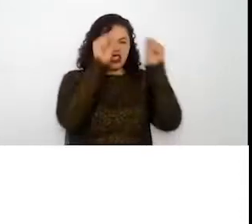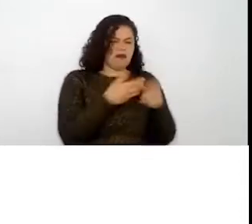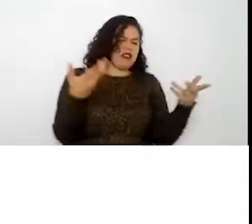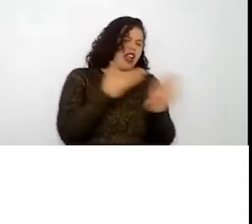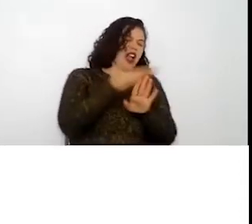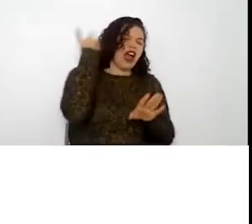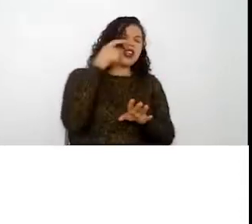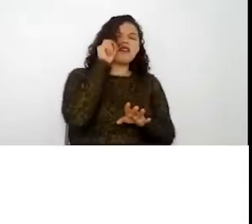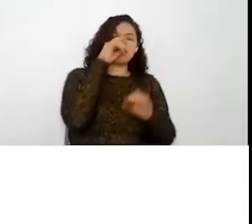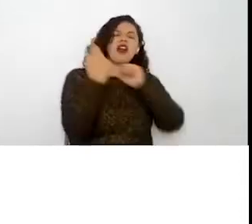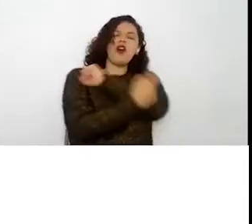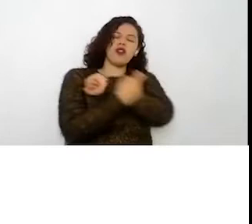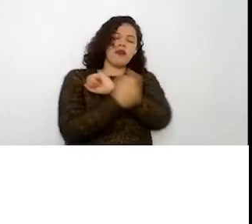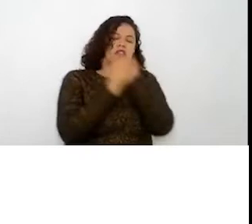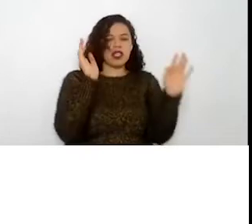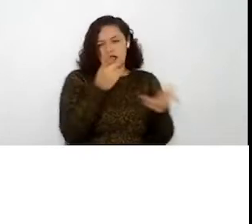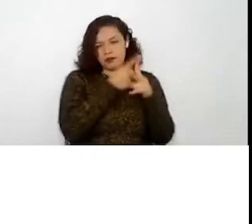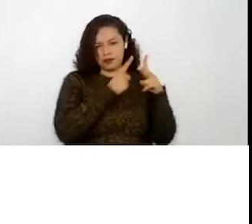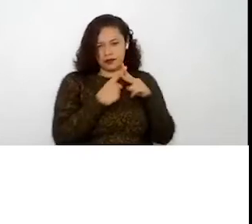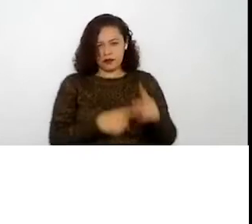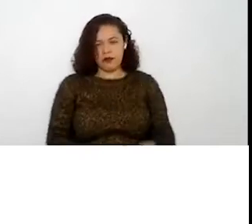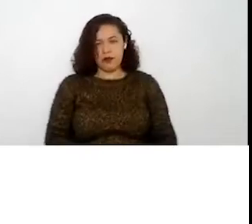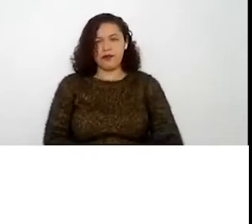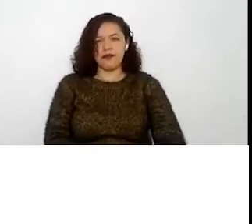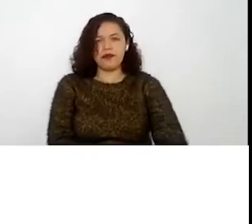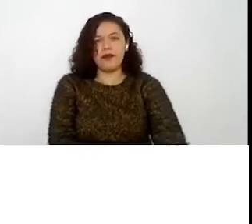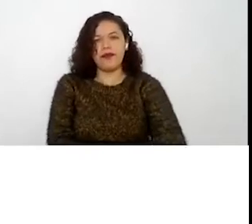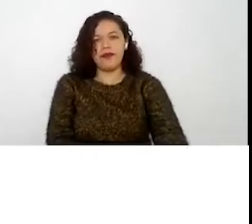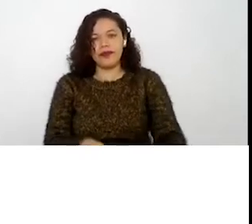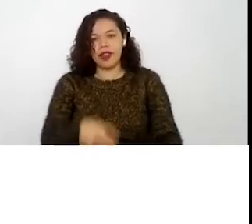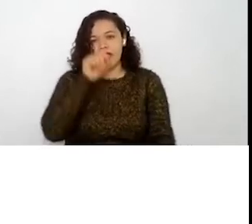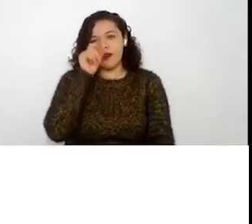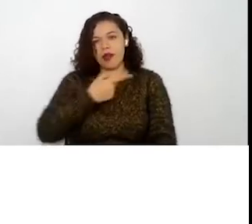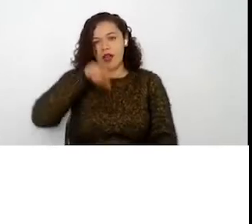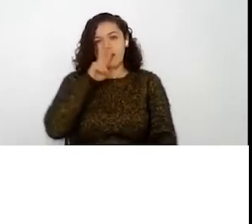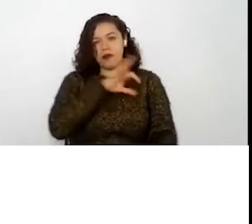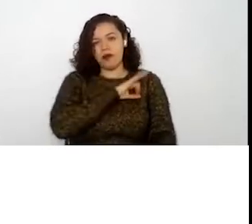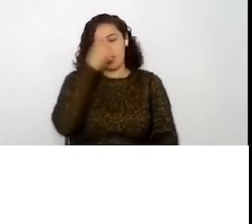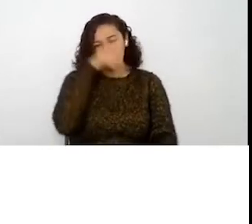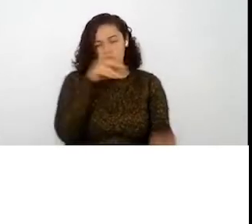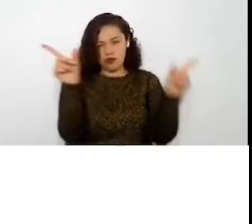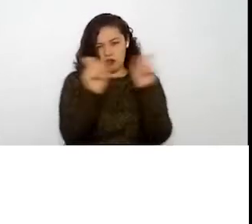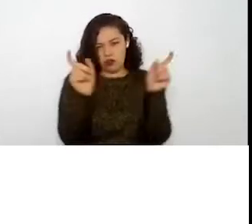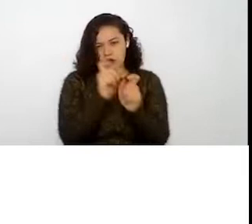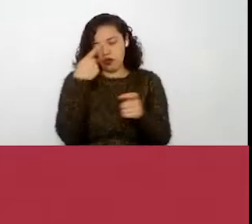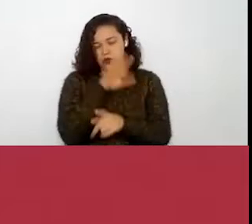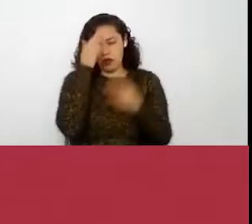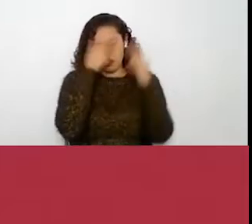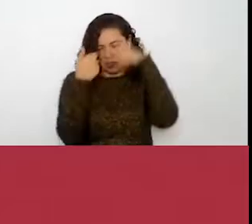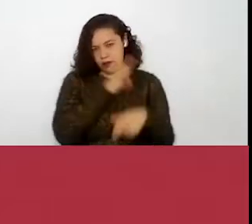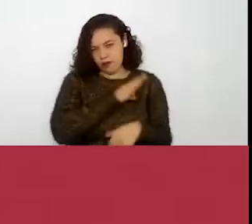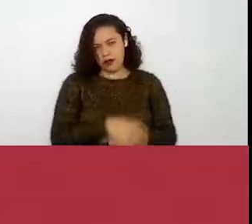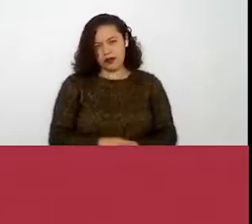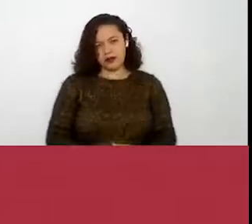también lo hacía automáticamente y podrá ser visualizado en su resumen o en sus consultas